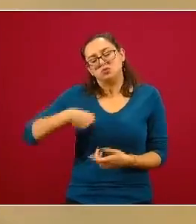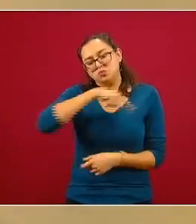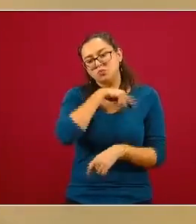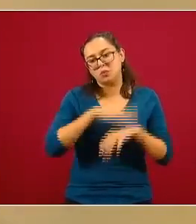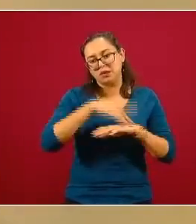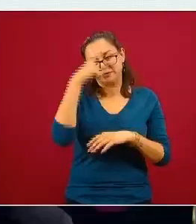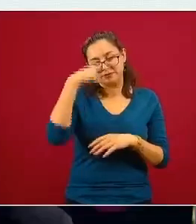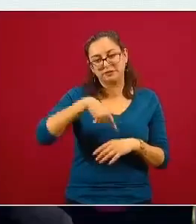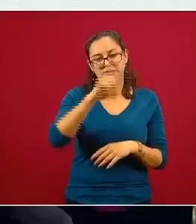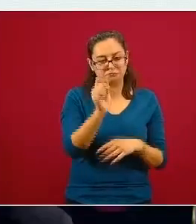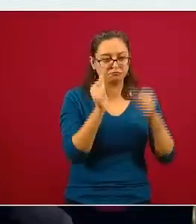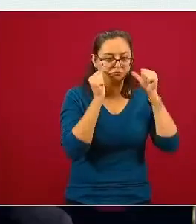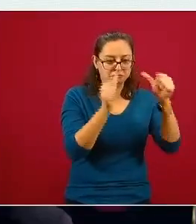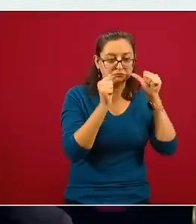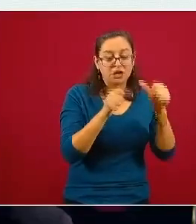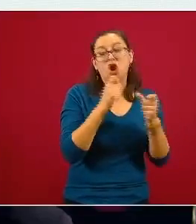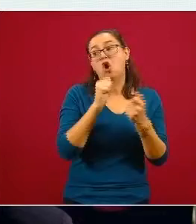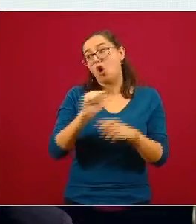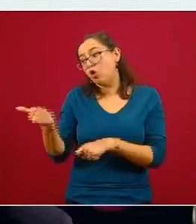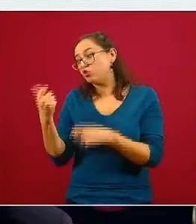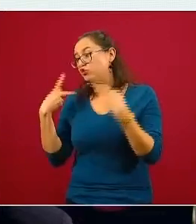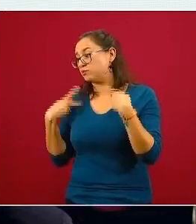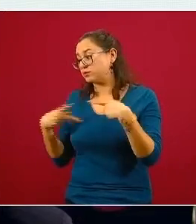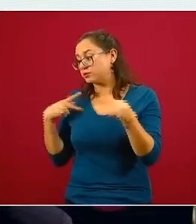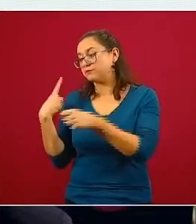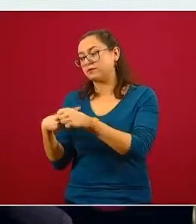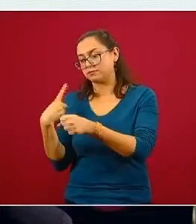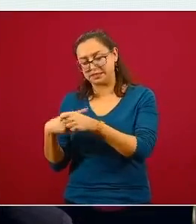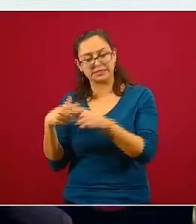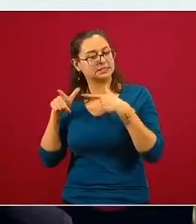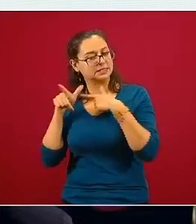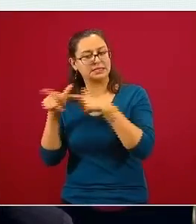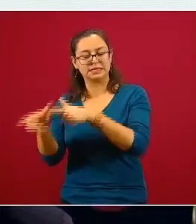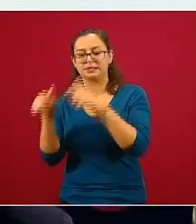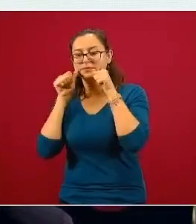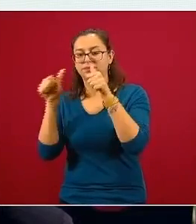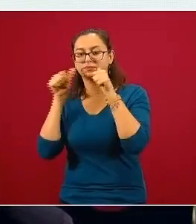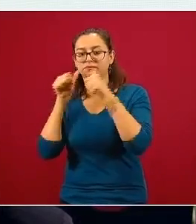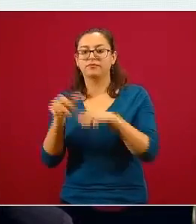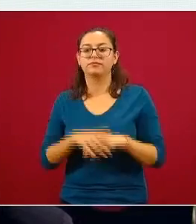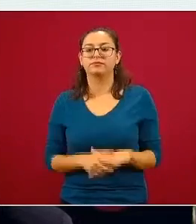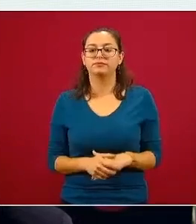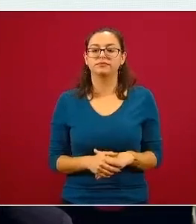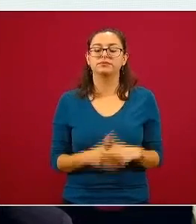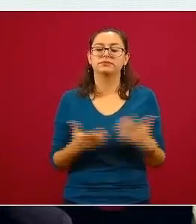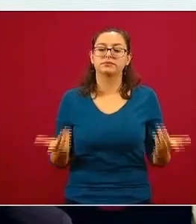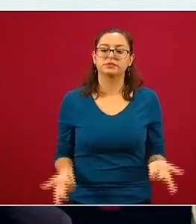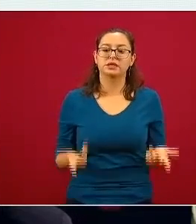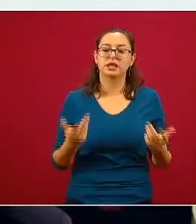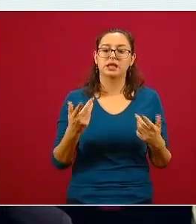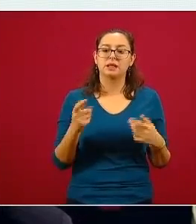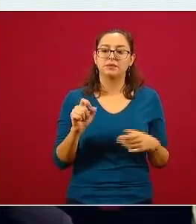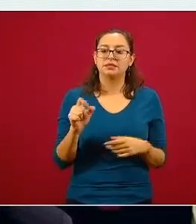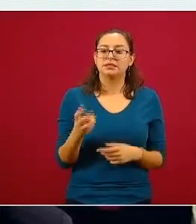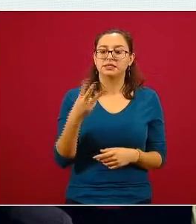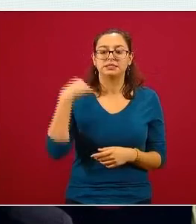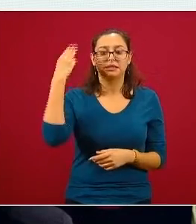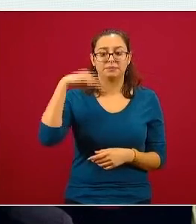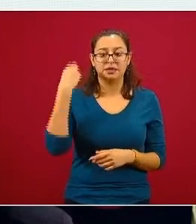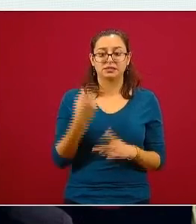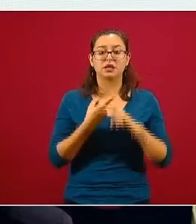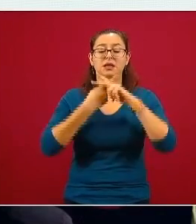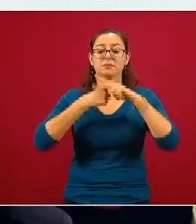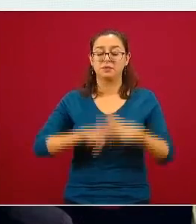los pacientes. Pasamos la siguiente, por favor. El 23 de marzo ingresó con nosotros el primer paciente